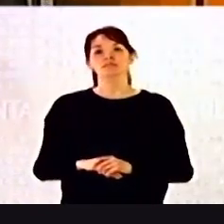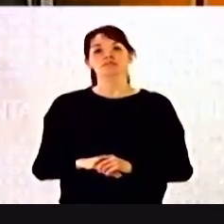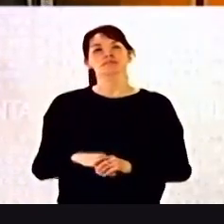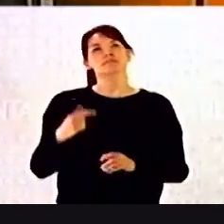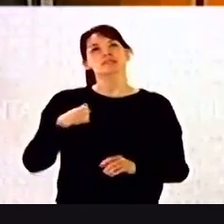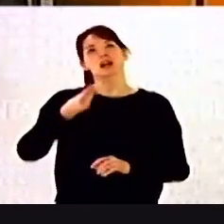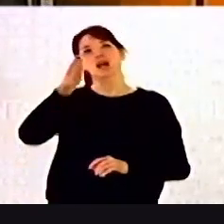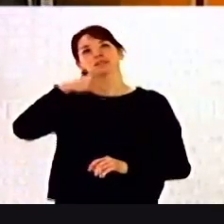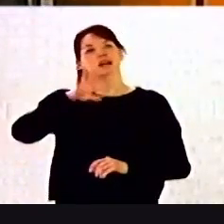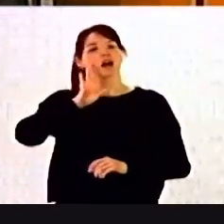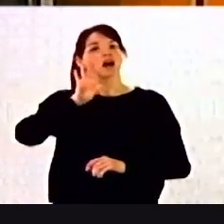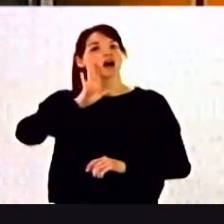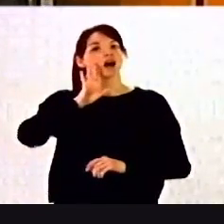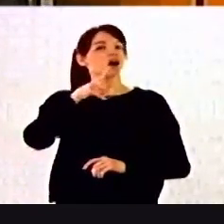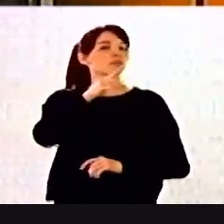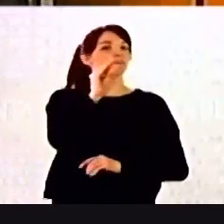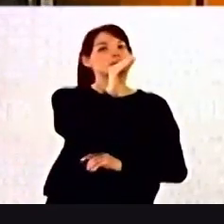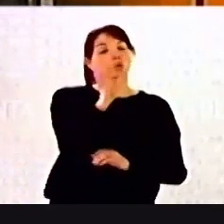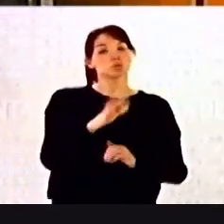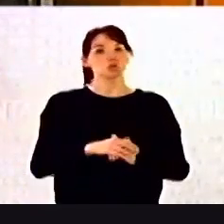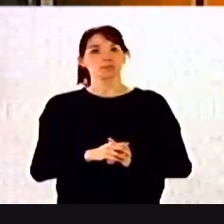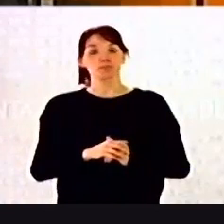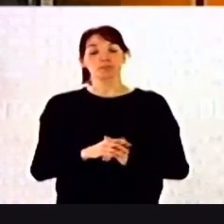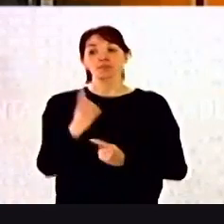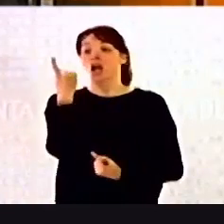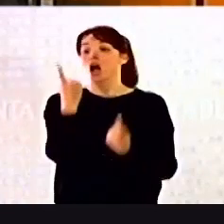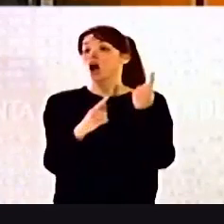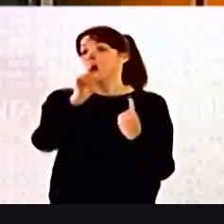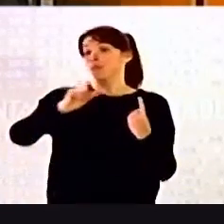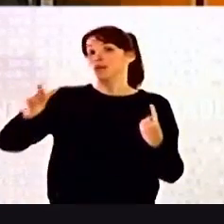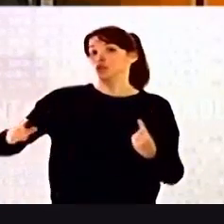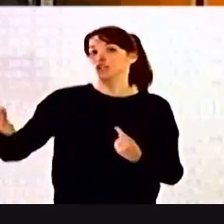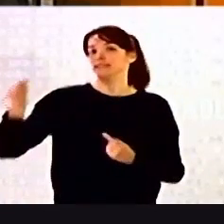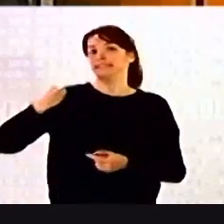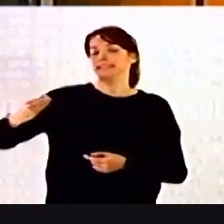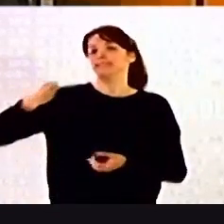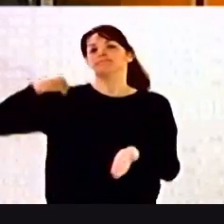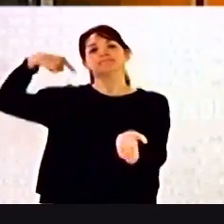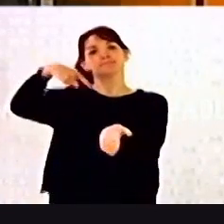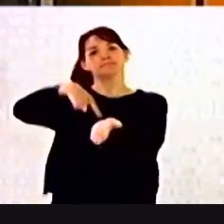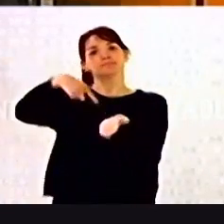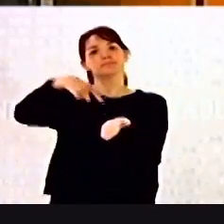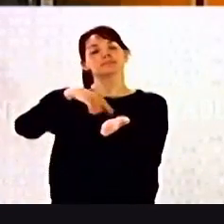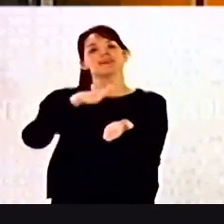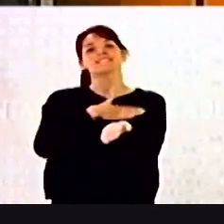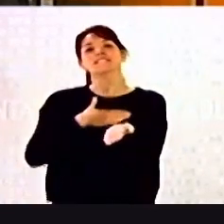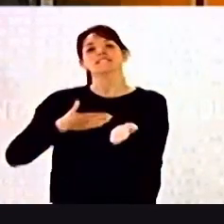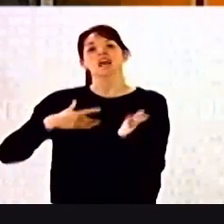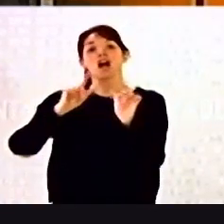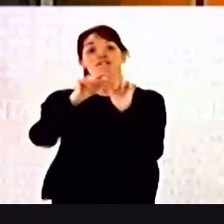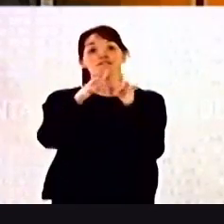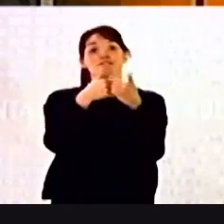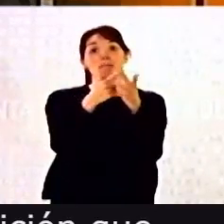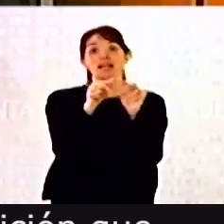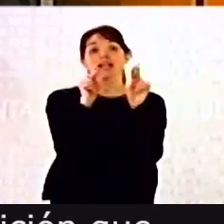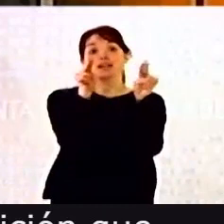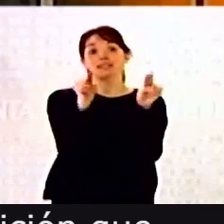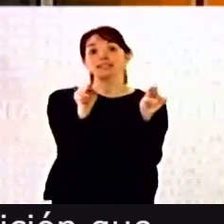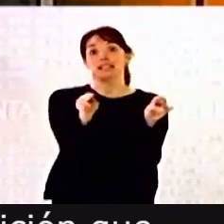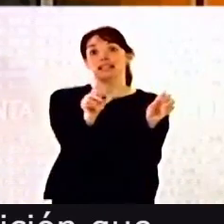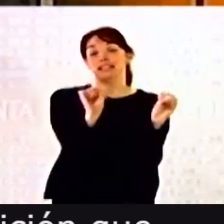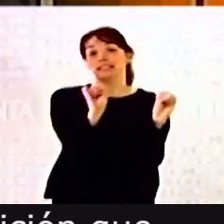¿Hay alguna petición, algunas voces que están solicitando el poder trasladar a los familiares de residencias de ancianos que